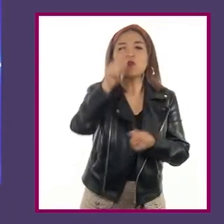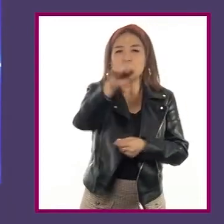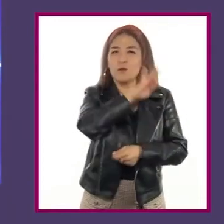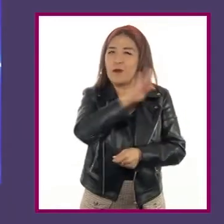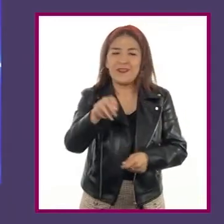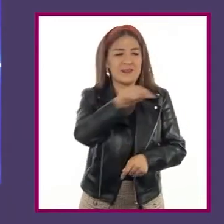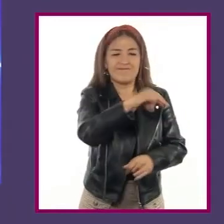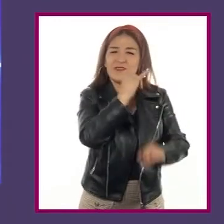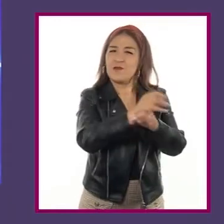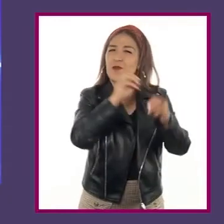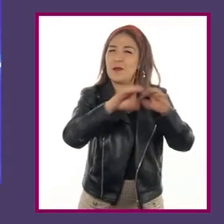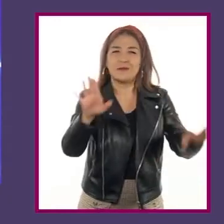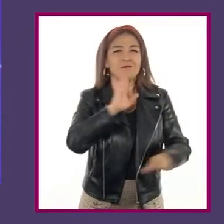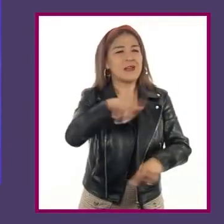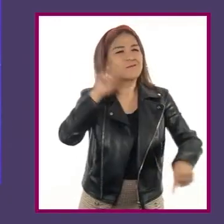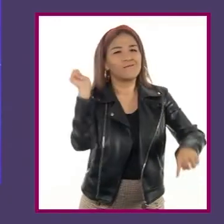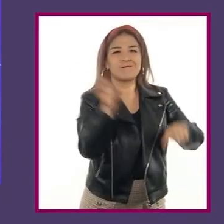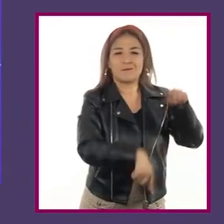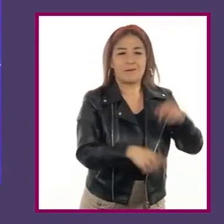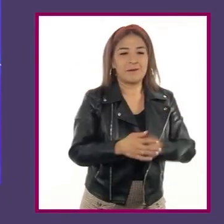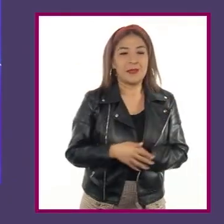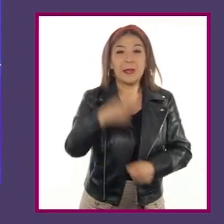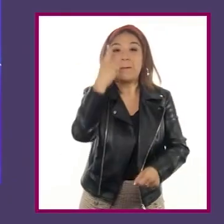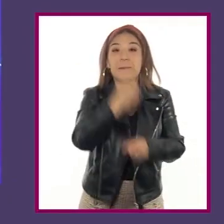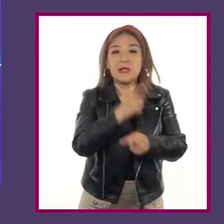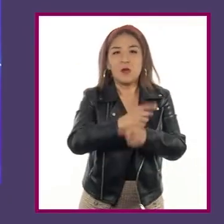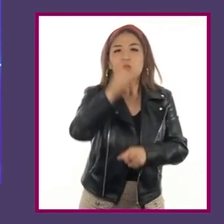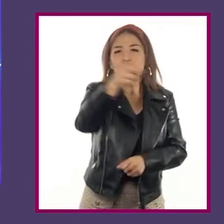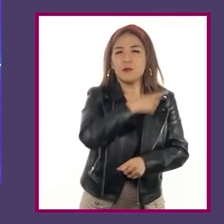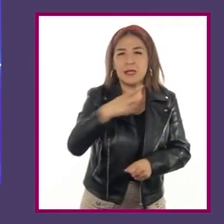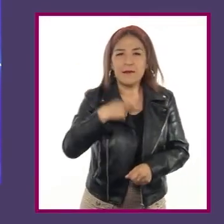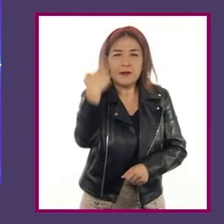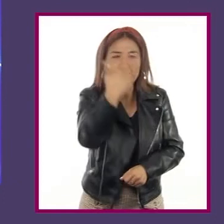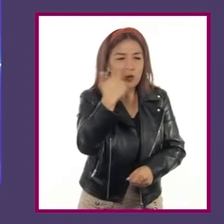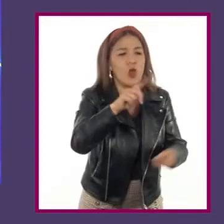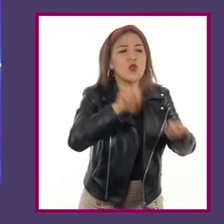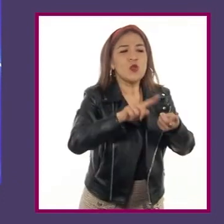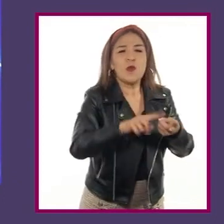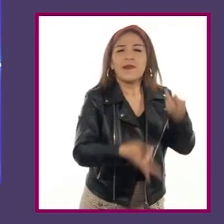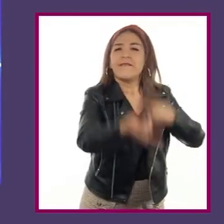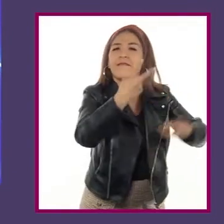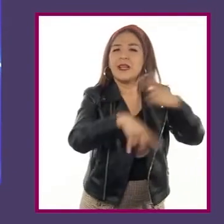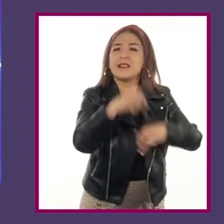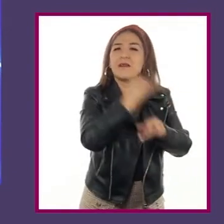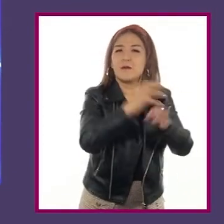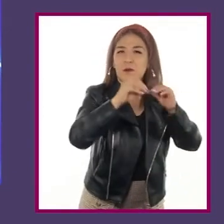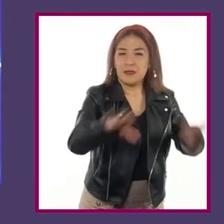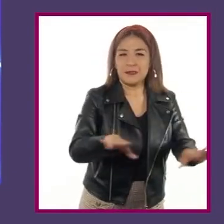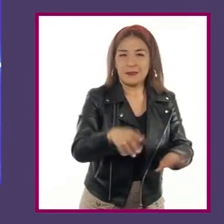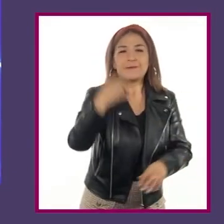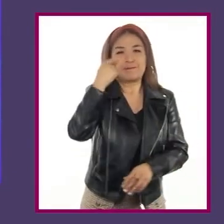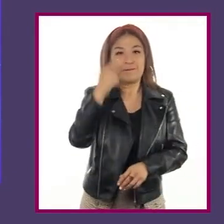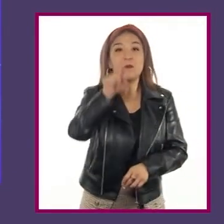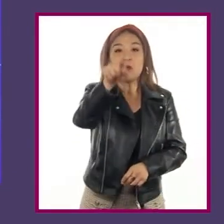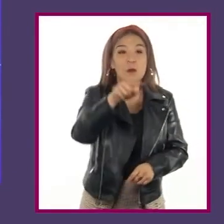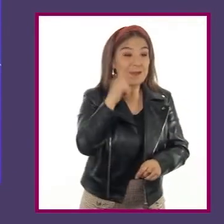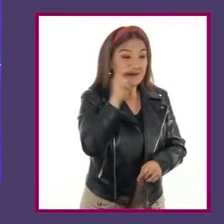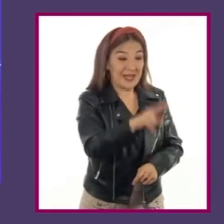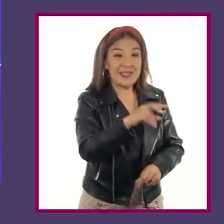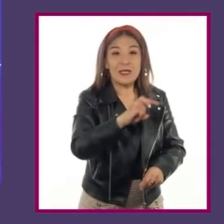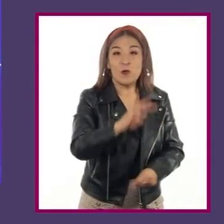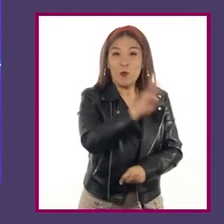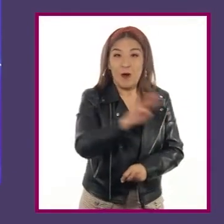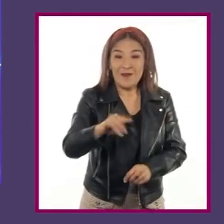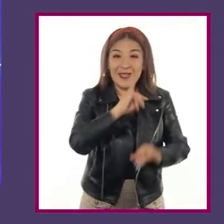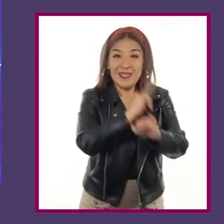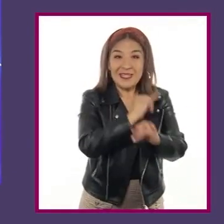desinformación. Paso número 1. Verificación de fuentes. Primero que nada, cuando navegues por Internet, debes comprobar que las páginas